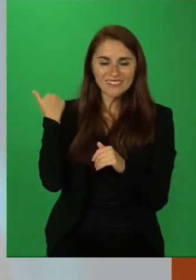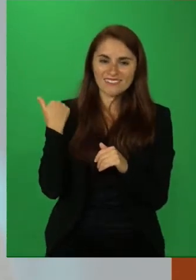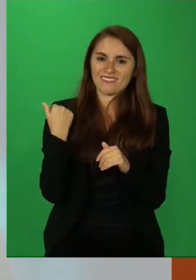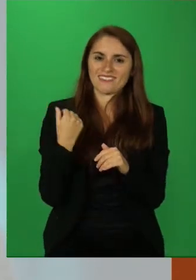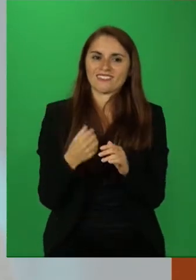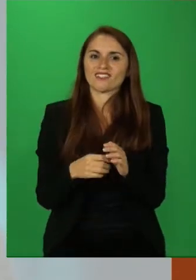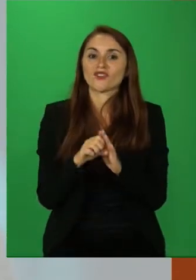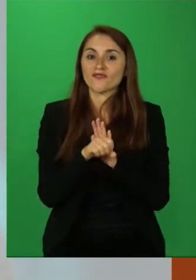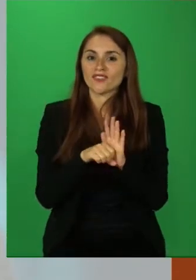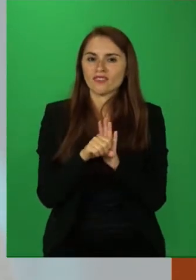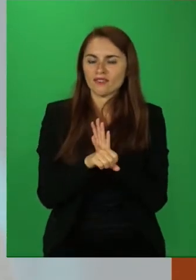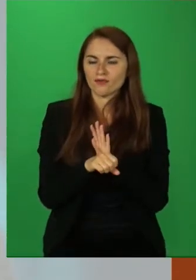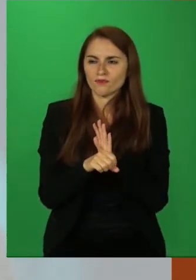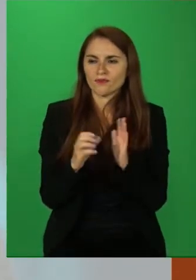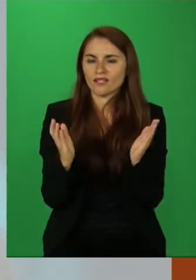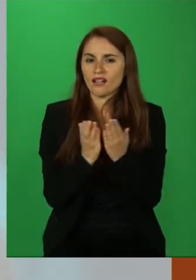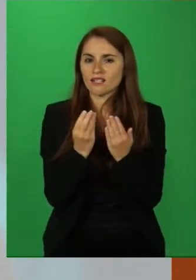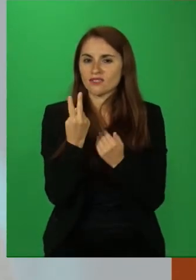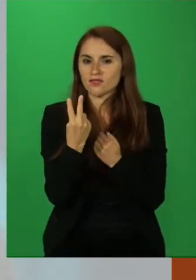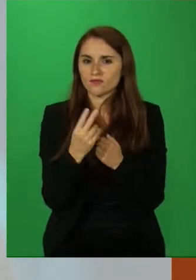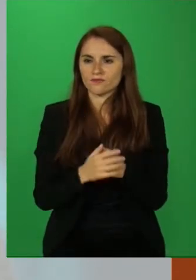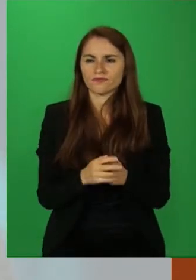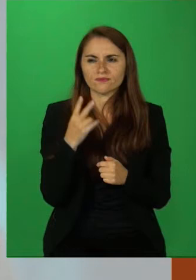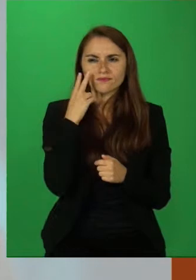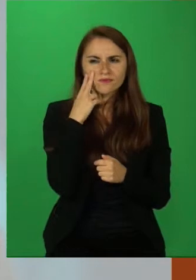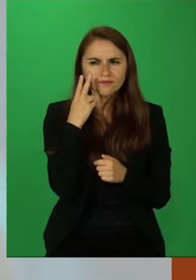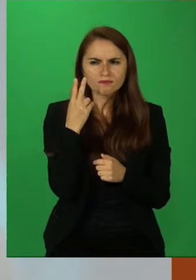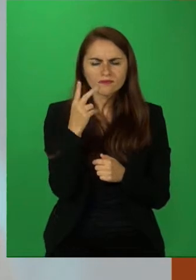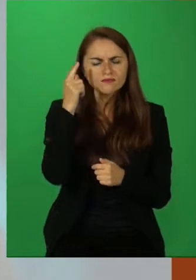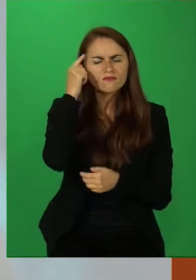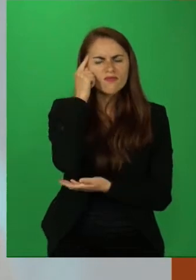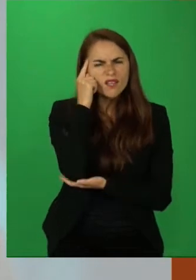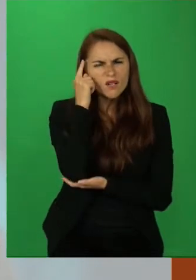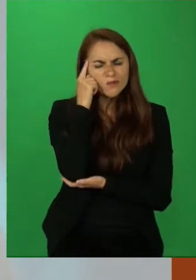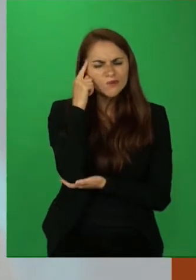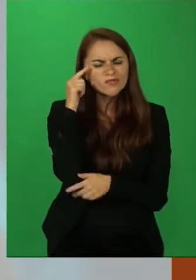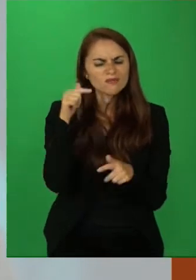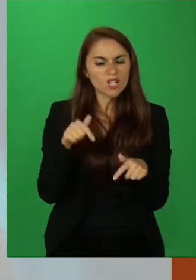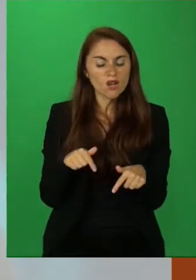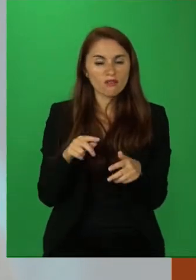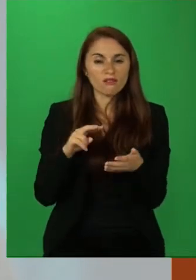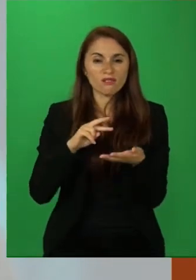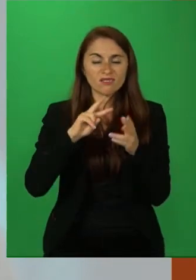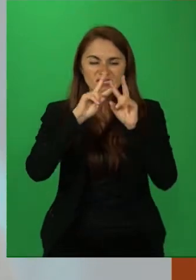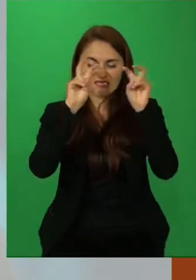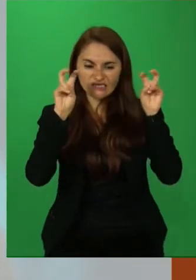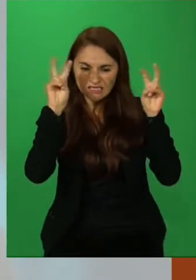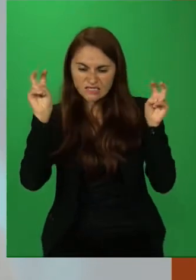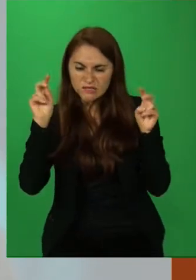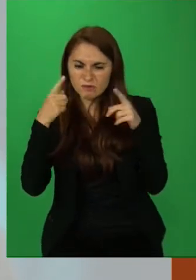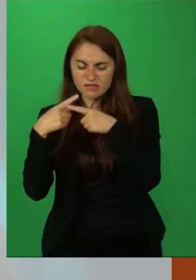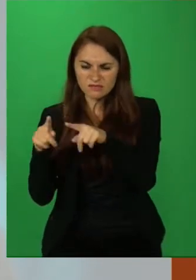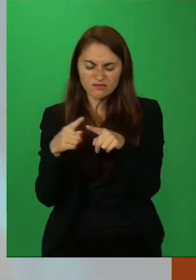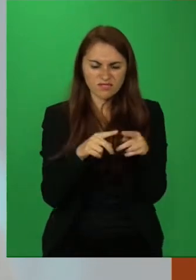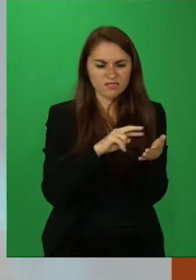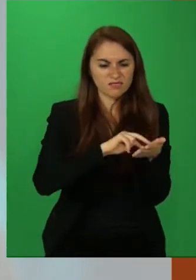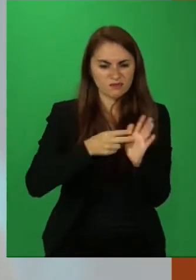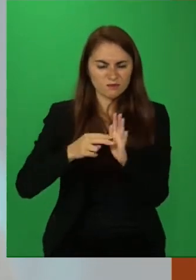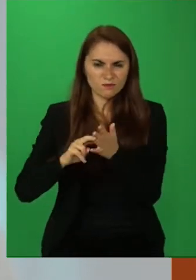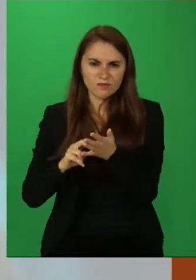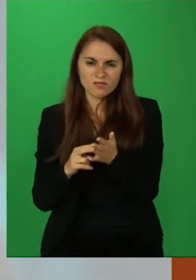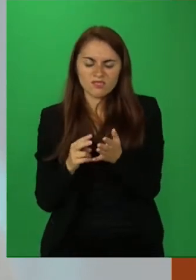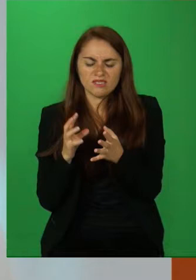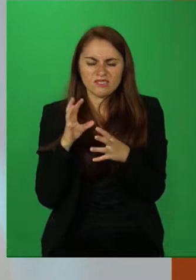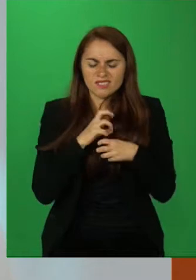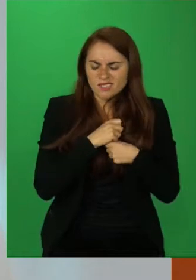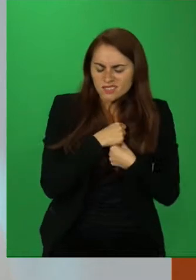número 2. Leo. He estado pensando en algunos de los temas agobiantes que enfrentamos en conjunto y creo que